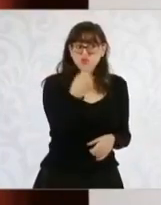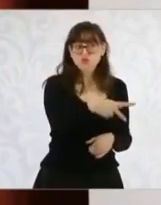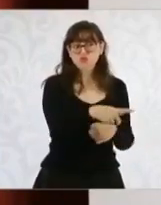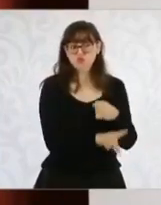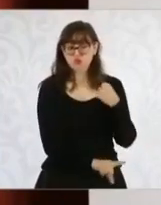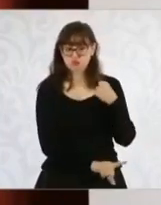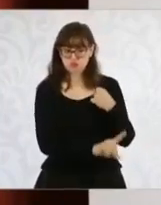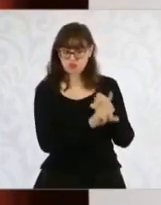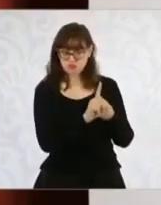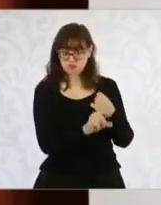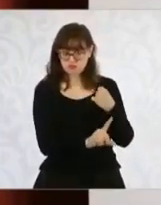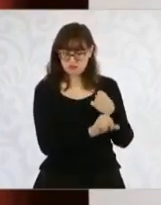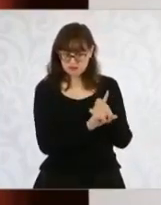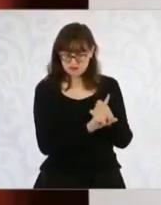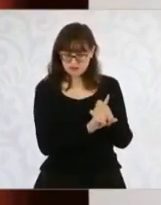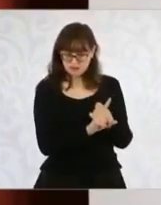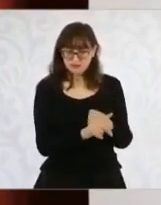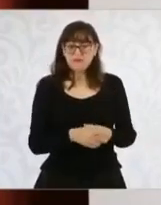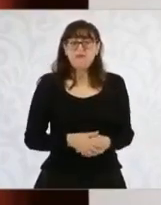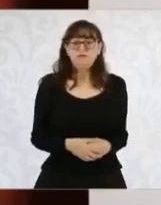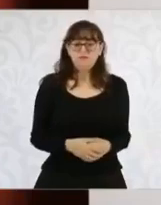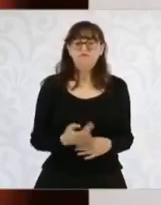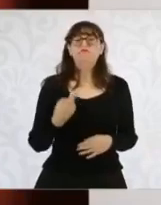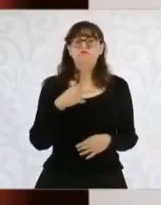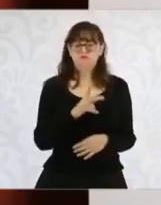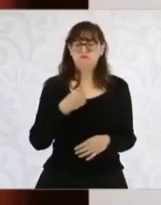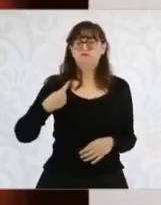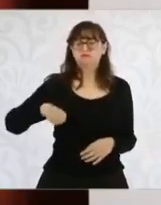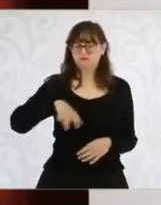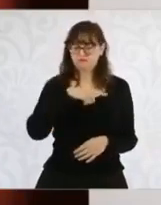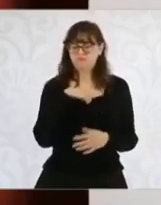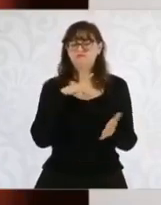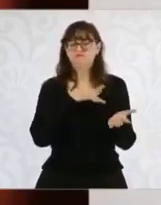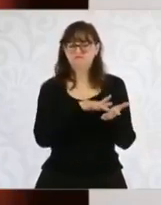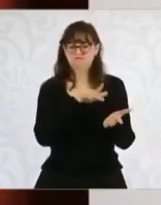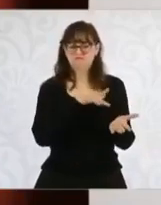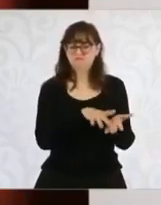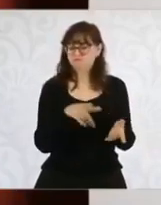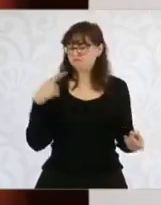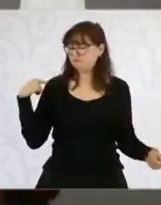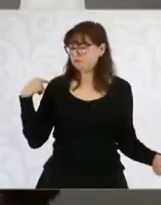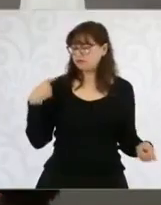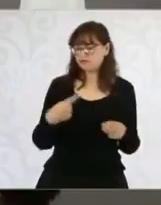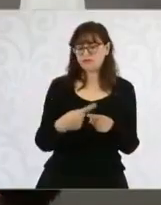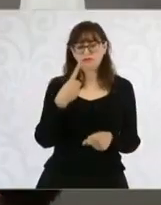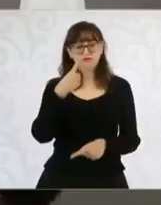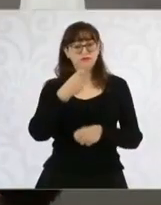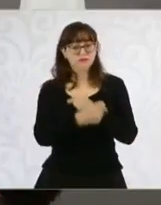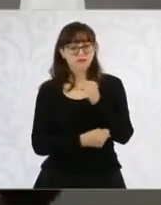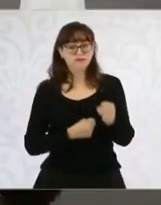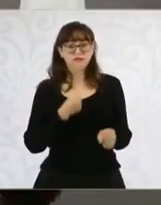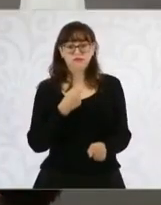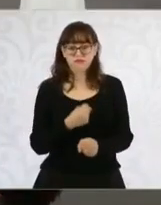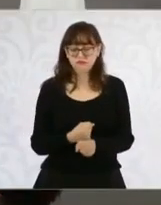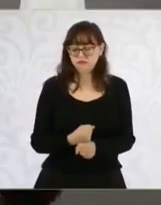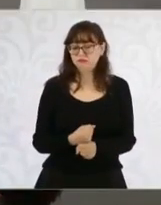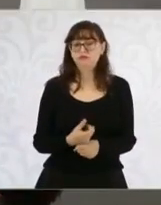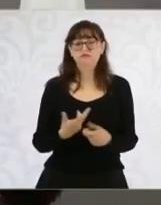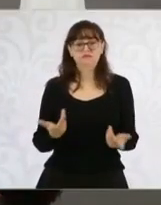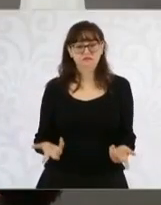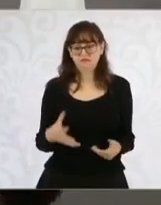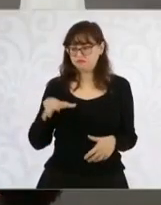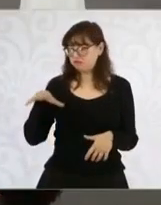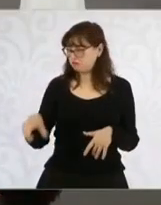en lo que va del año las fuerzas armadas mexicanas y las fiscalías han incautado toneladas de